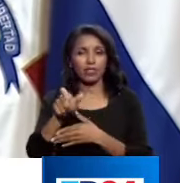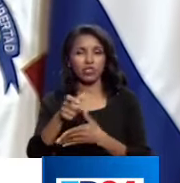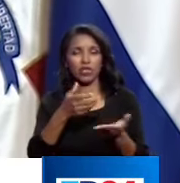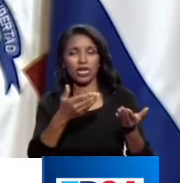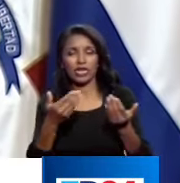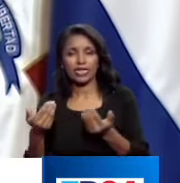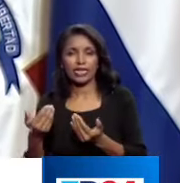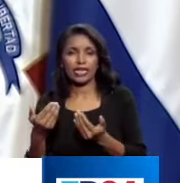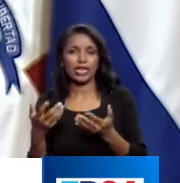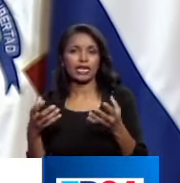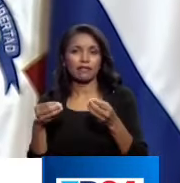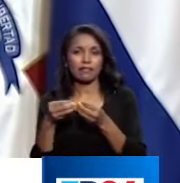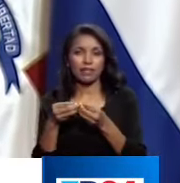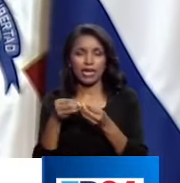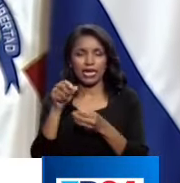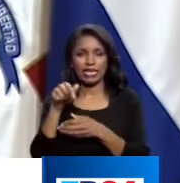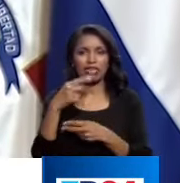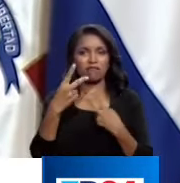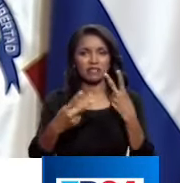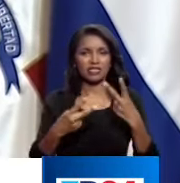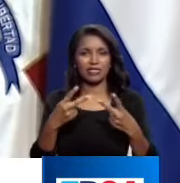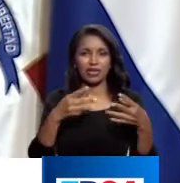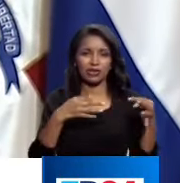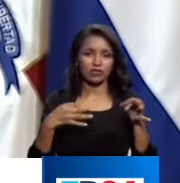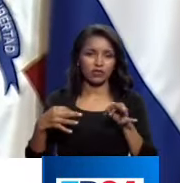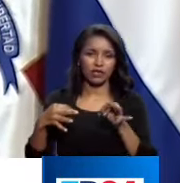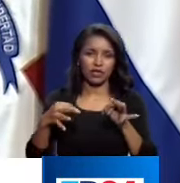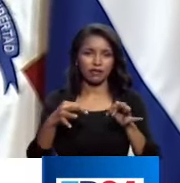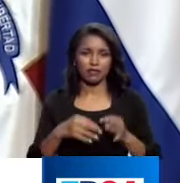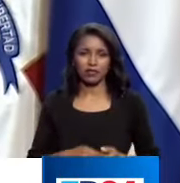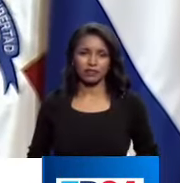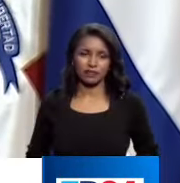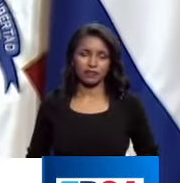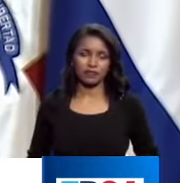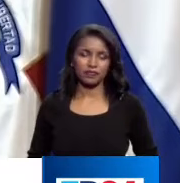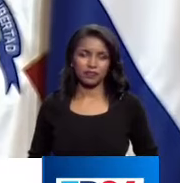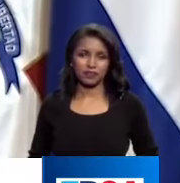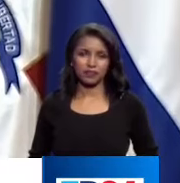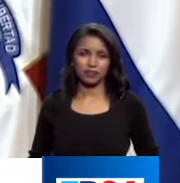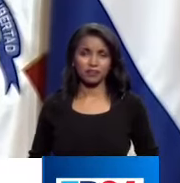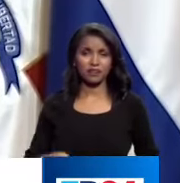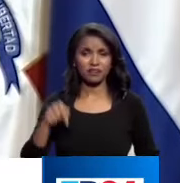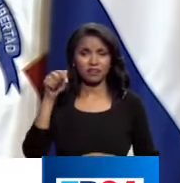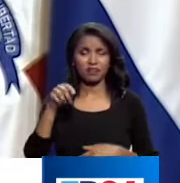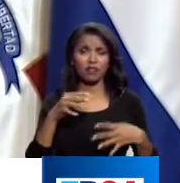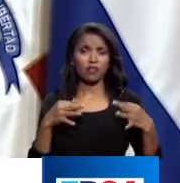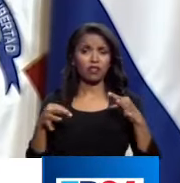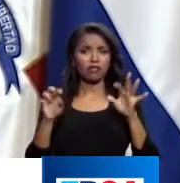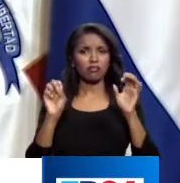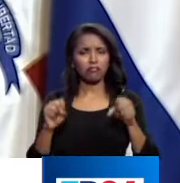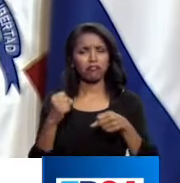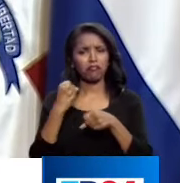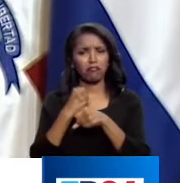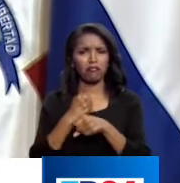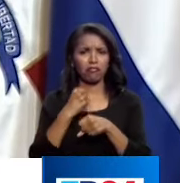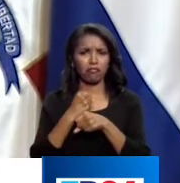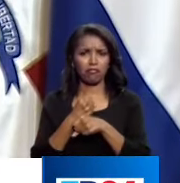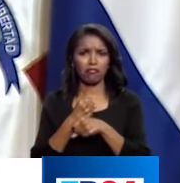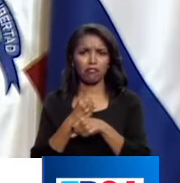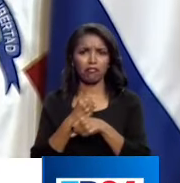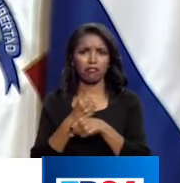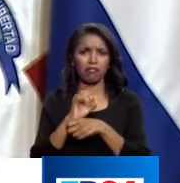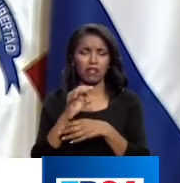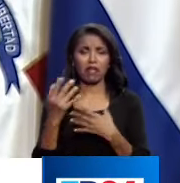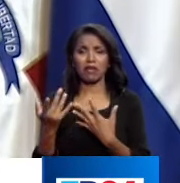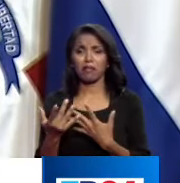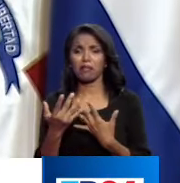y se vean en Panamá como un destino de turistas en donde pueden hacer el trabajo sin tener